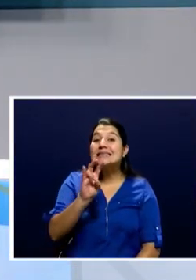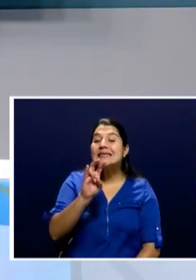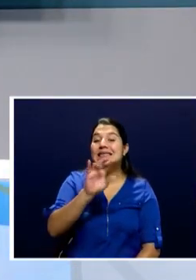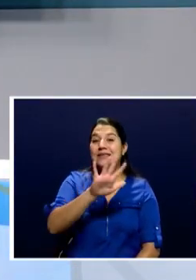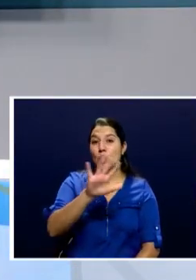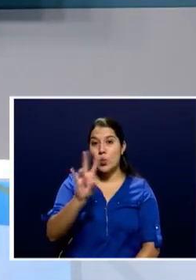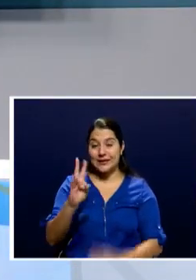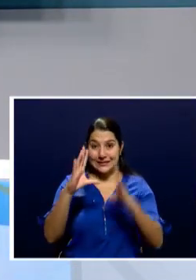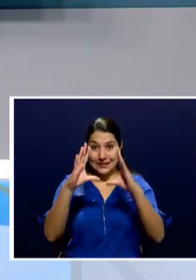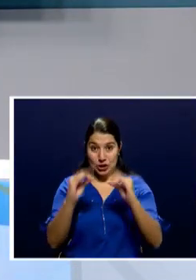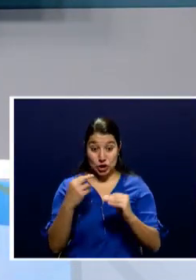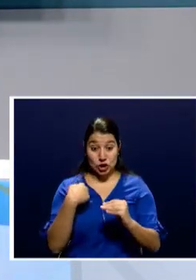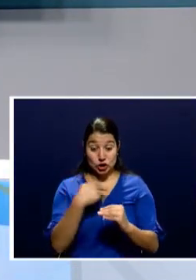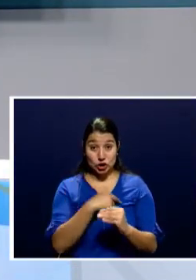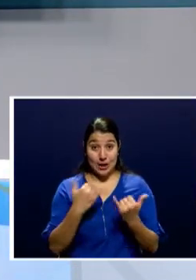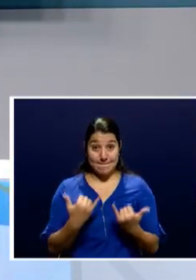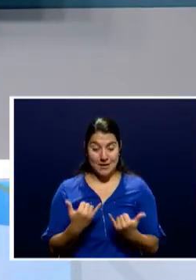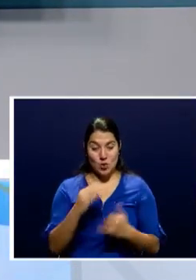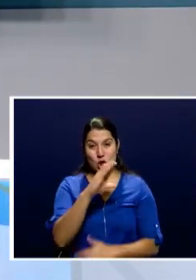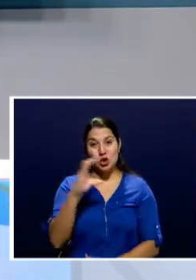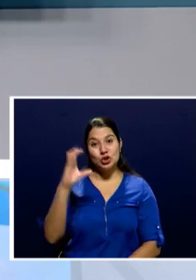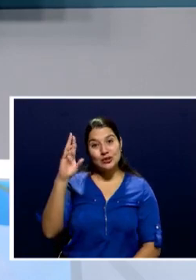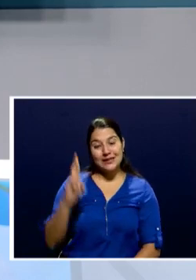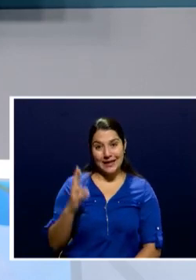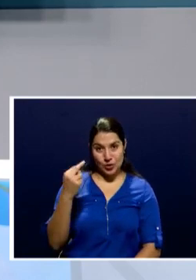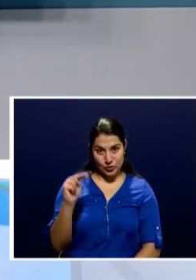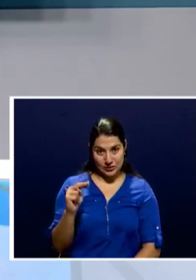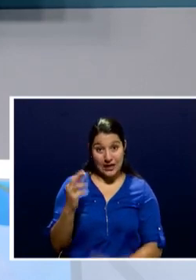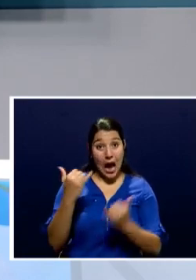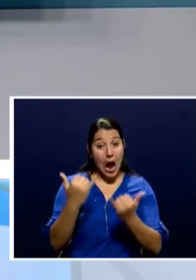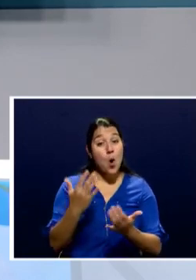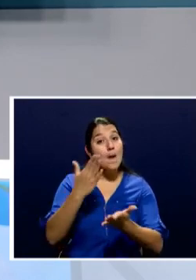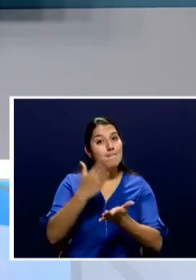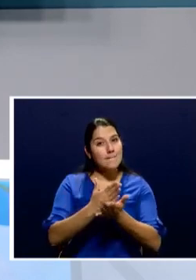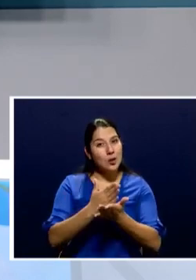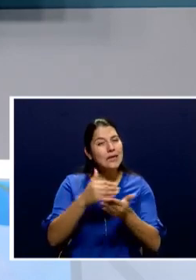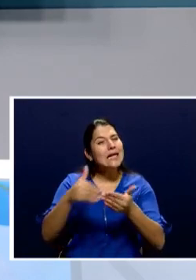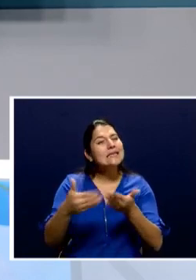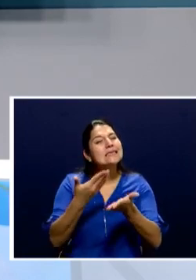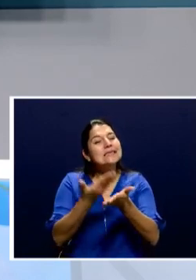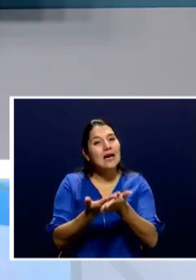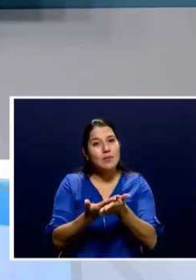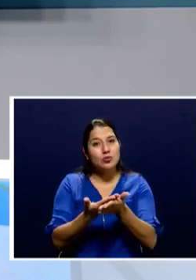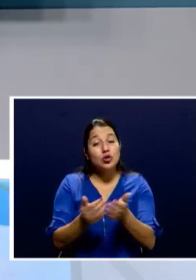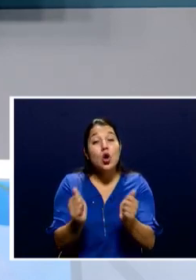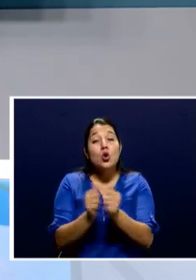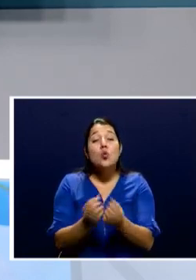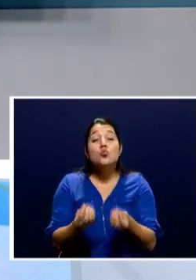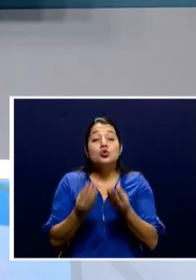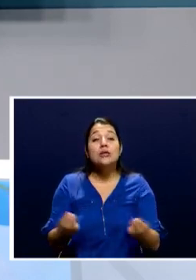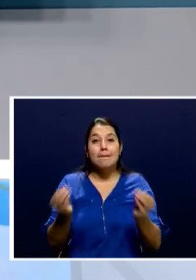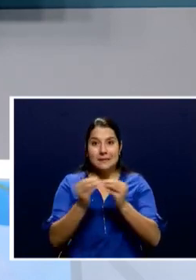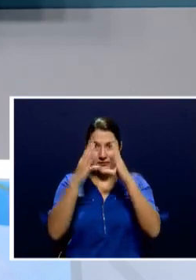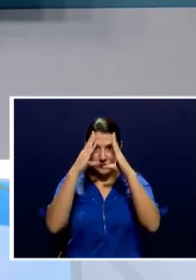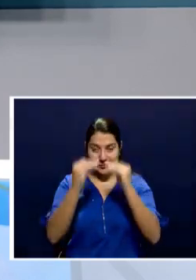7:57 de la noche, estamos en vivo en Costa Rica Noticias. Hacemos una pausa y enseguida venimos con mucha más